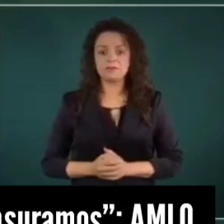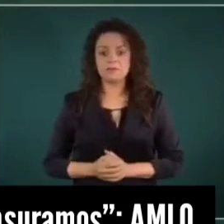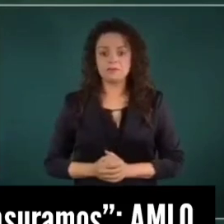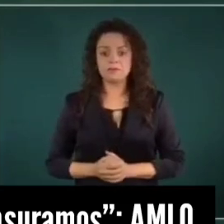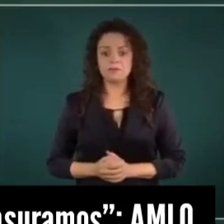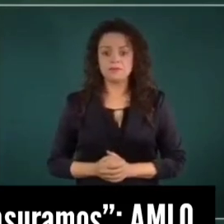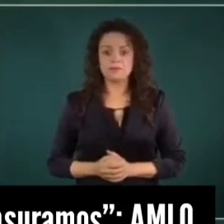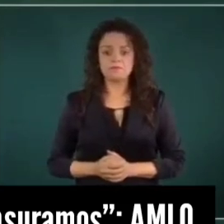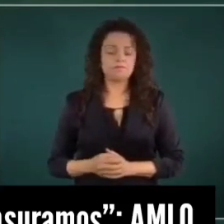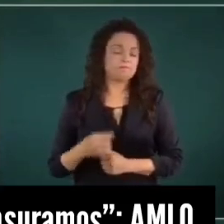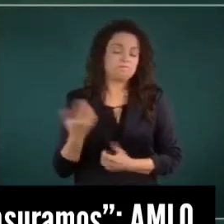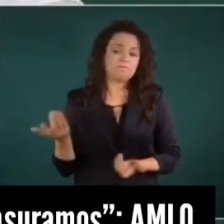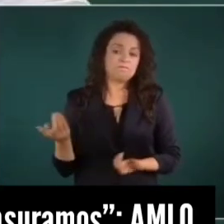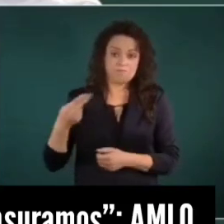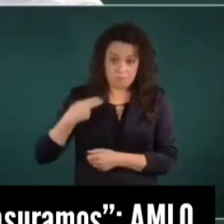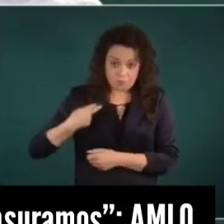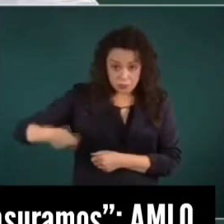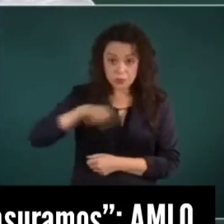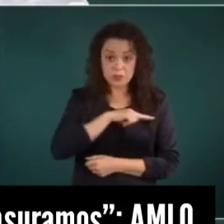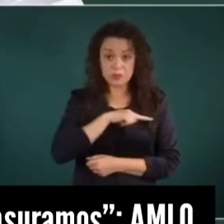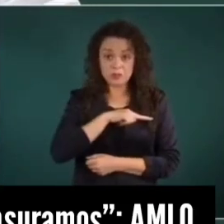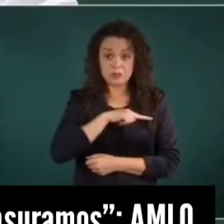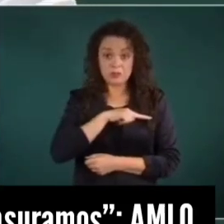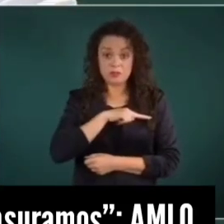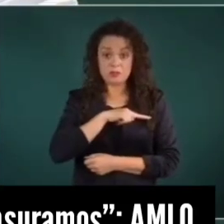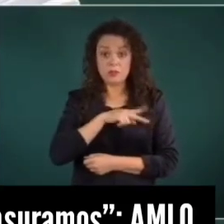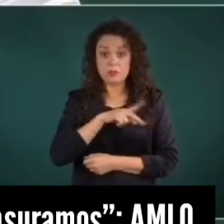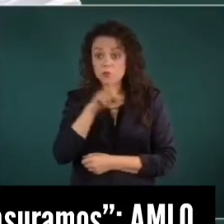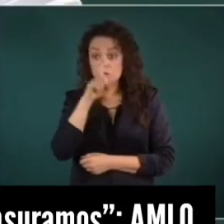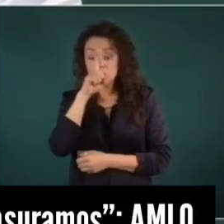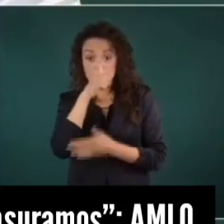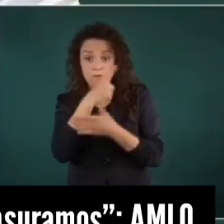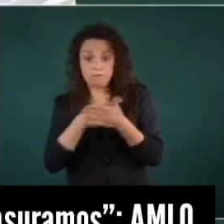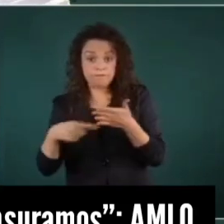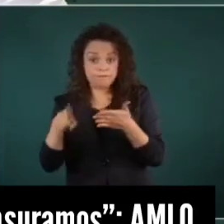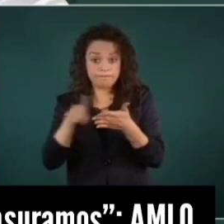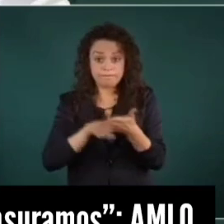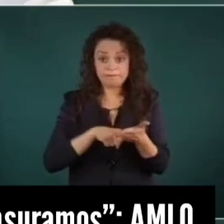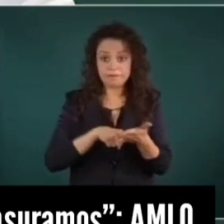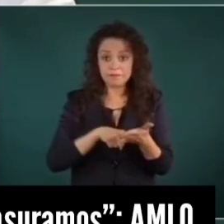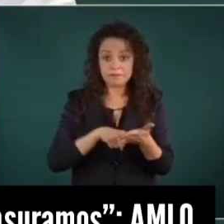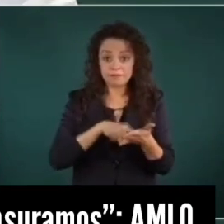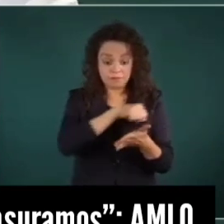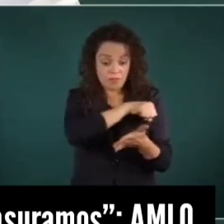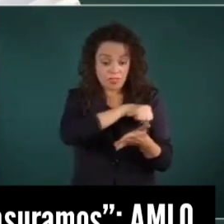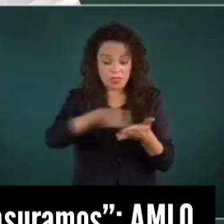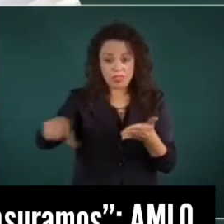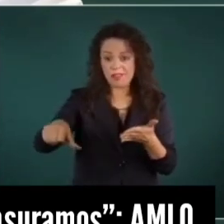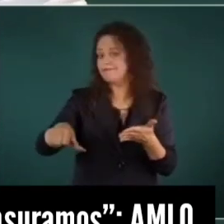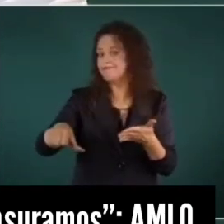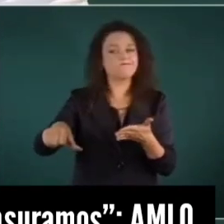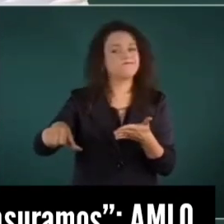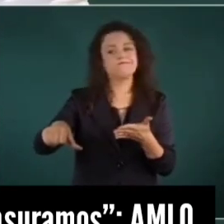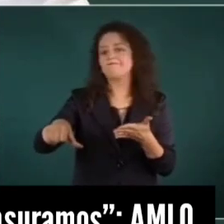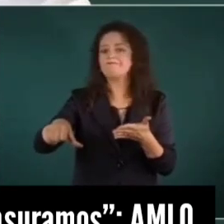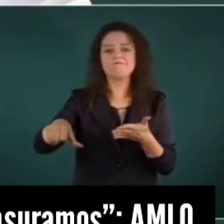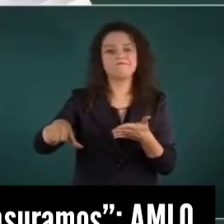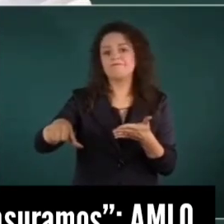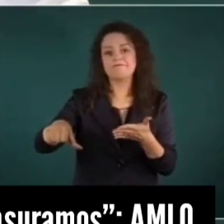nosotros no censuramos a nadie, no somos iguales a los